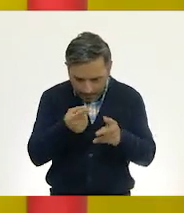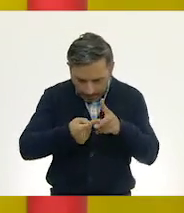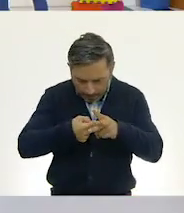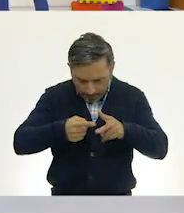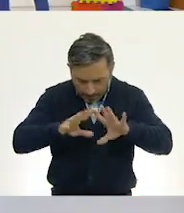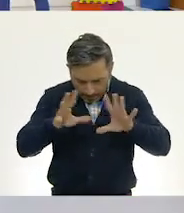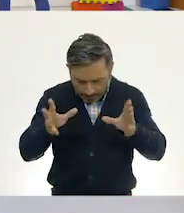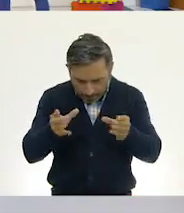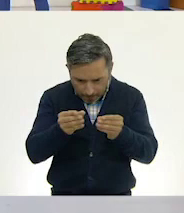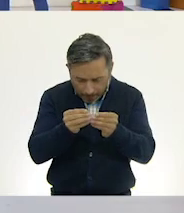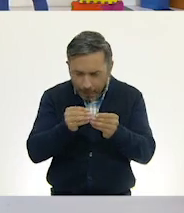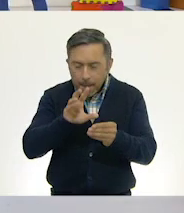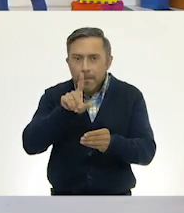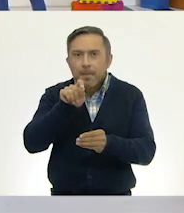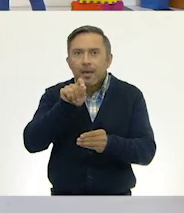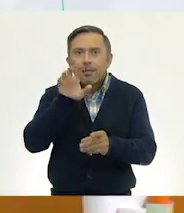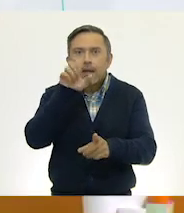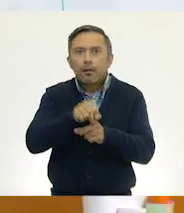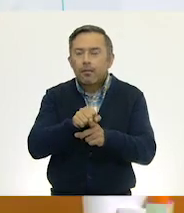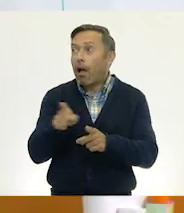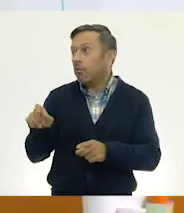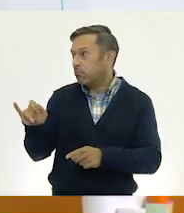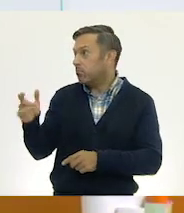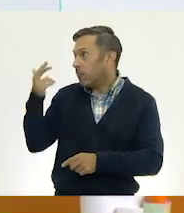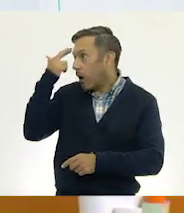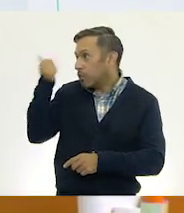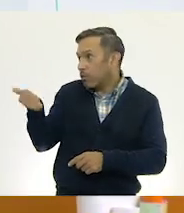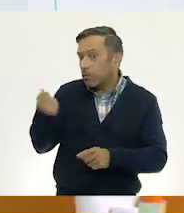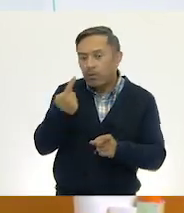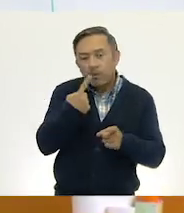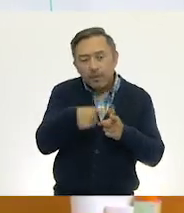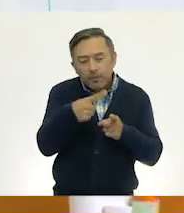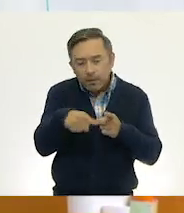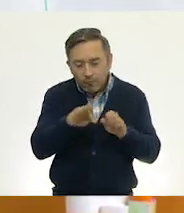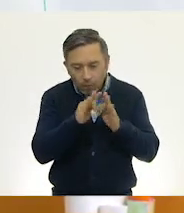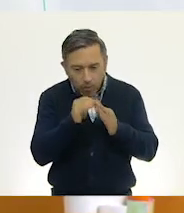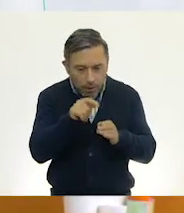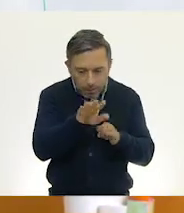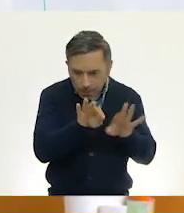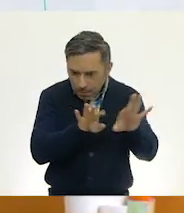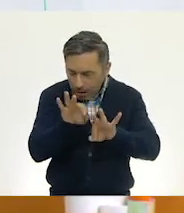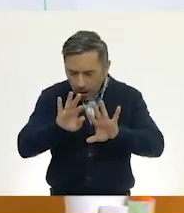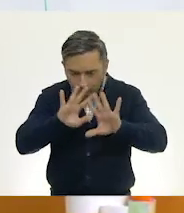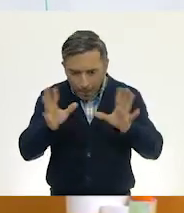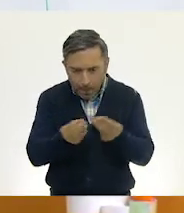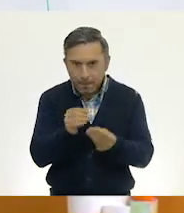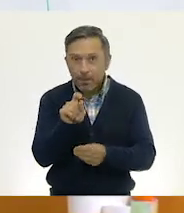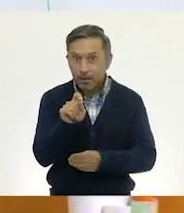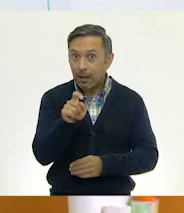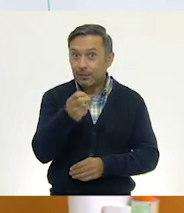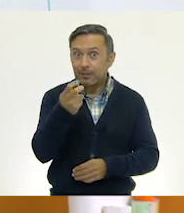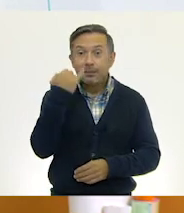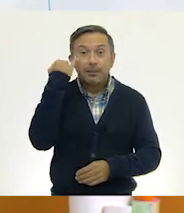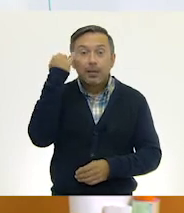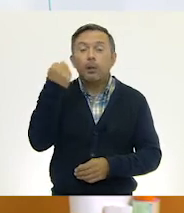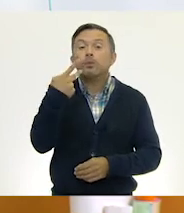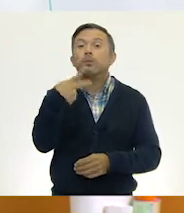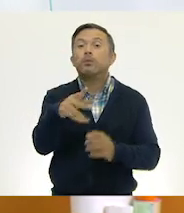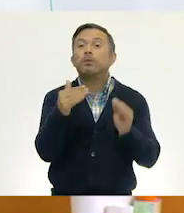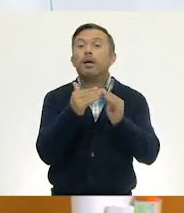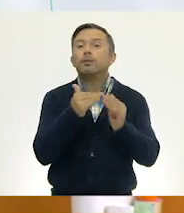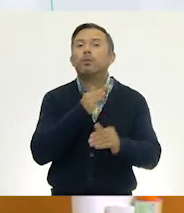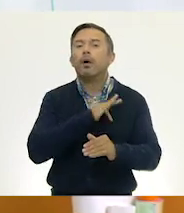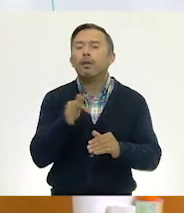seguramente hay distintas formas de llegar al 20. Claro, jueguen con sus tarjetas, pidan ayuda en casa para tratar de formar